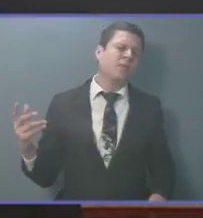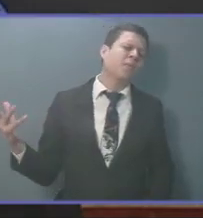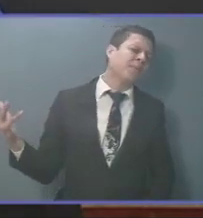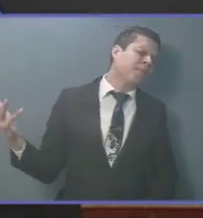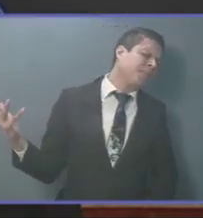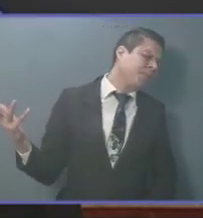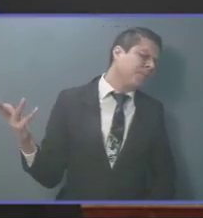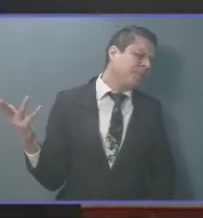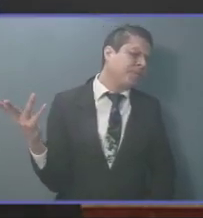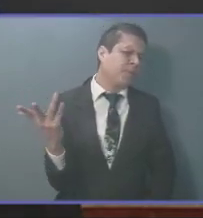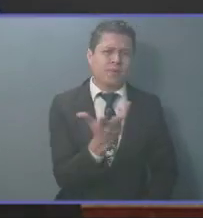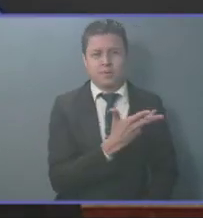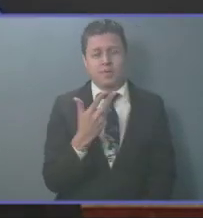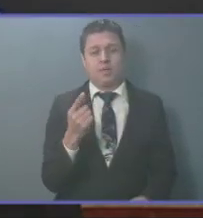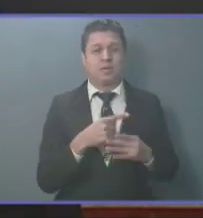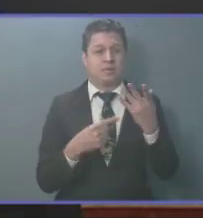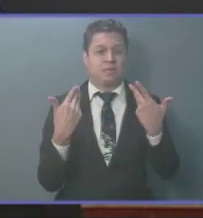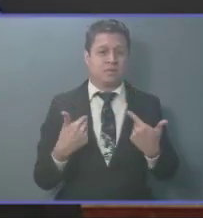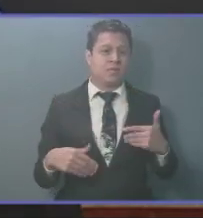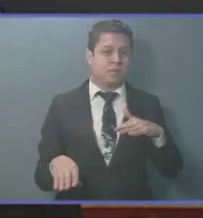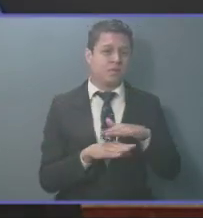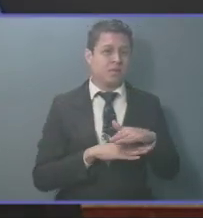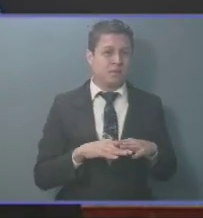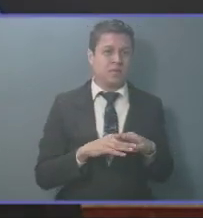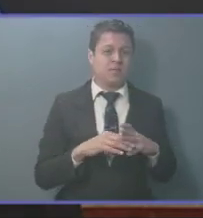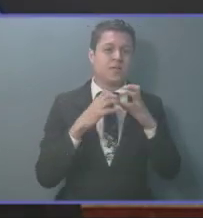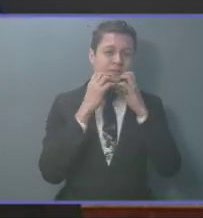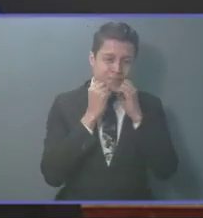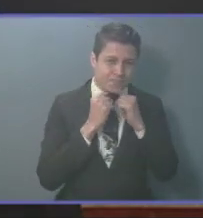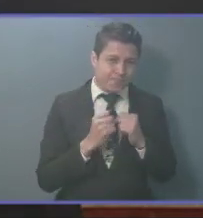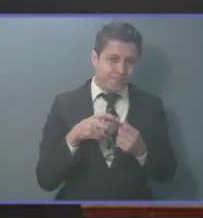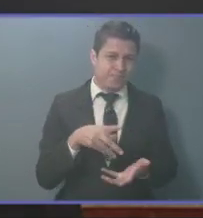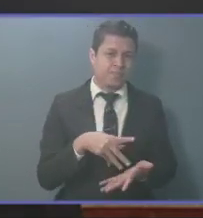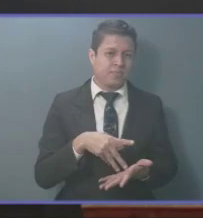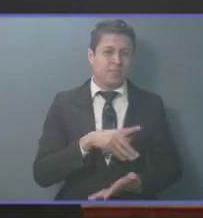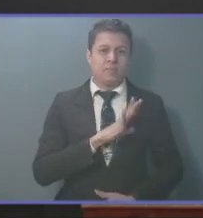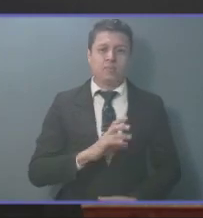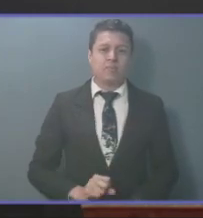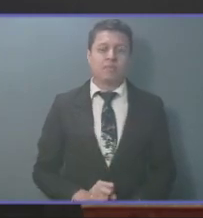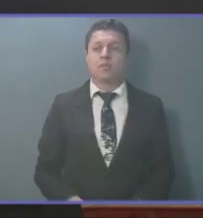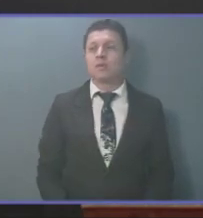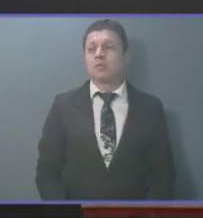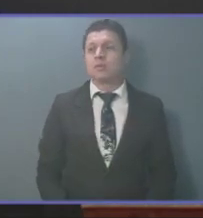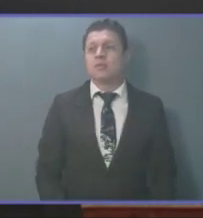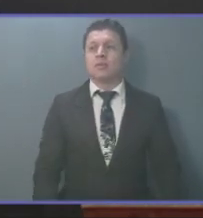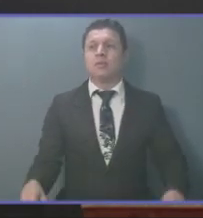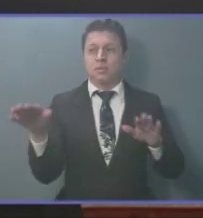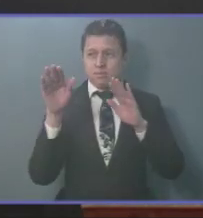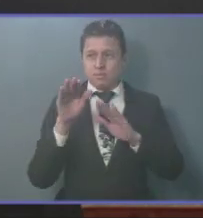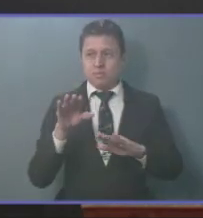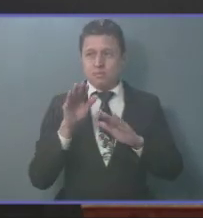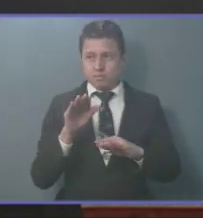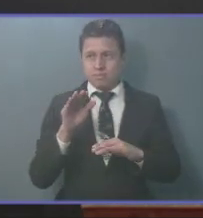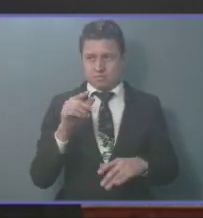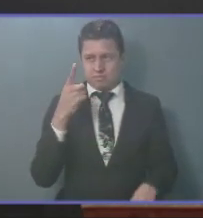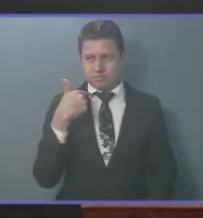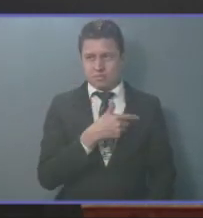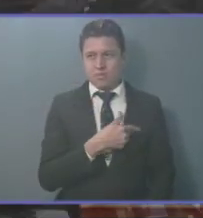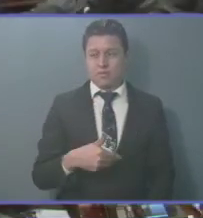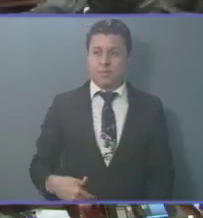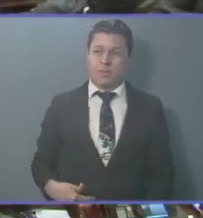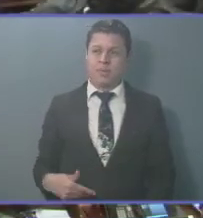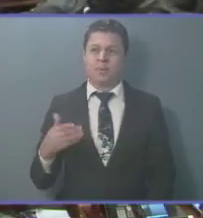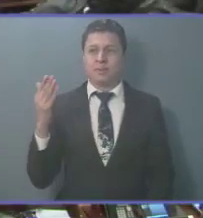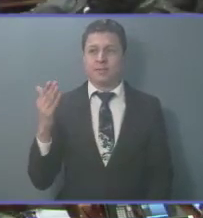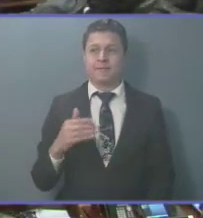derechos fundamentales y garantías constitucionales del pueblo salvadoreño. Muchas gracias, señor presidente.